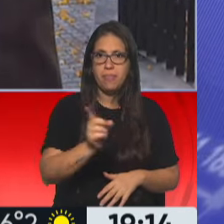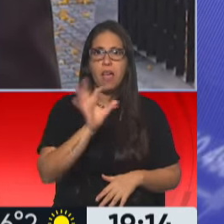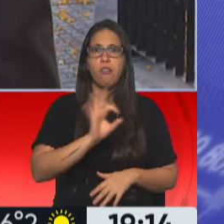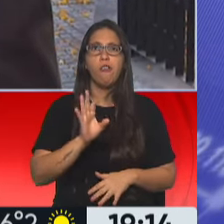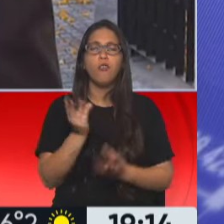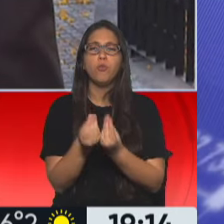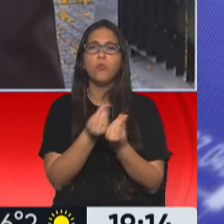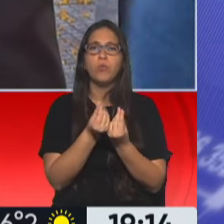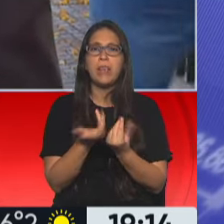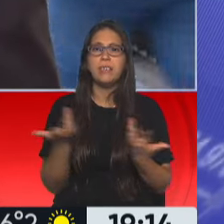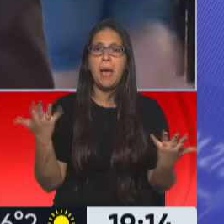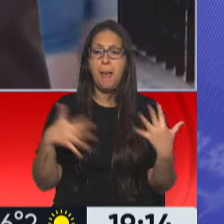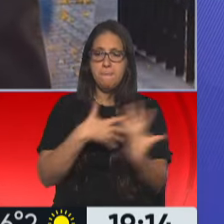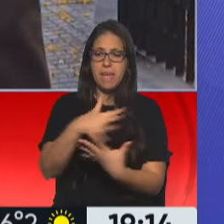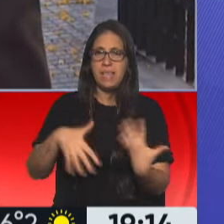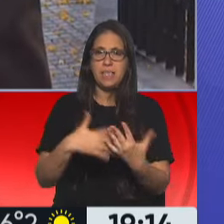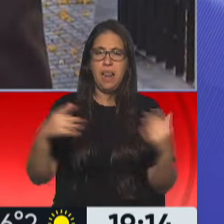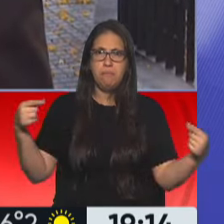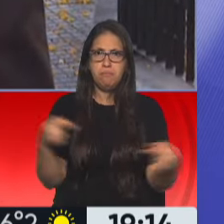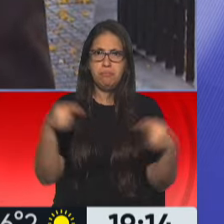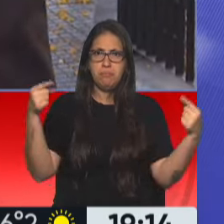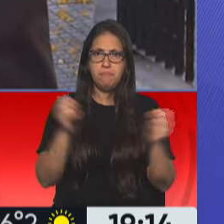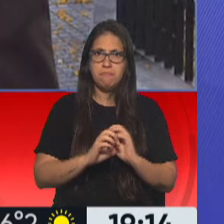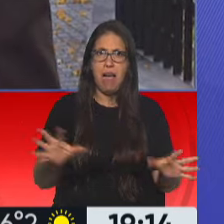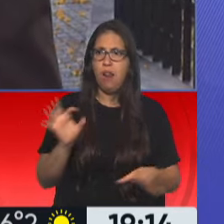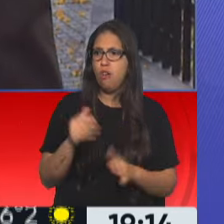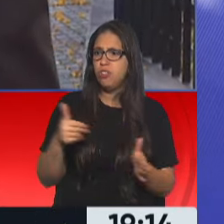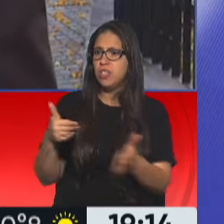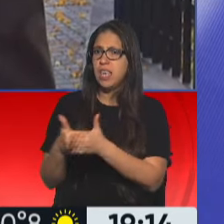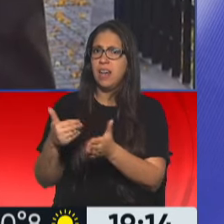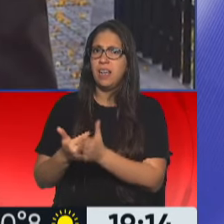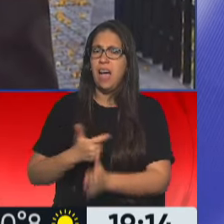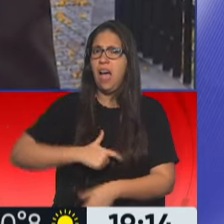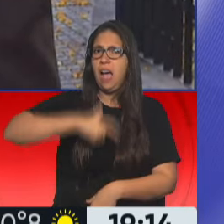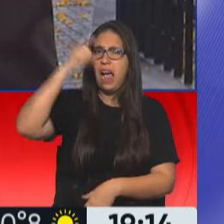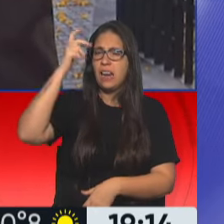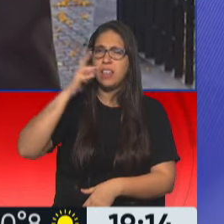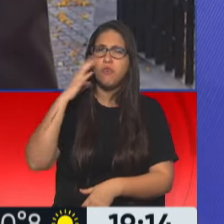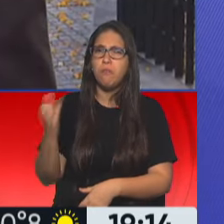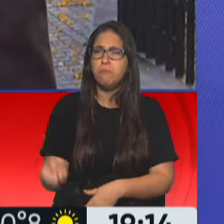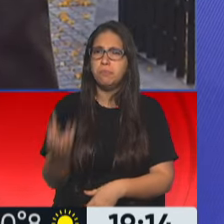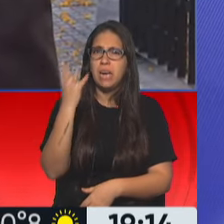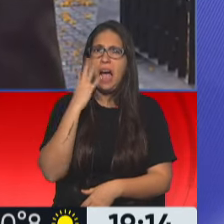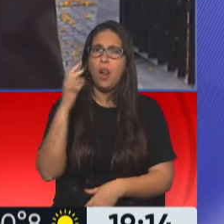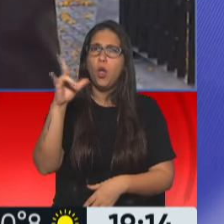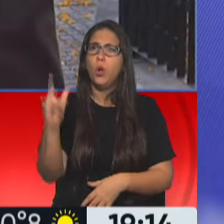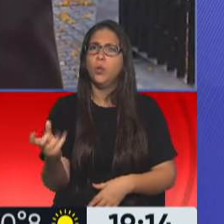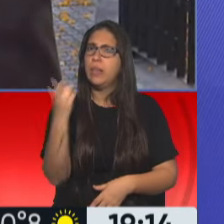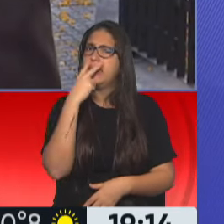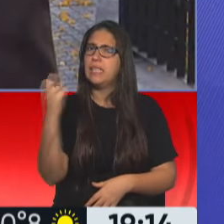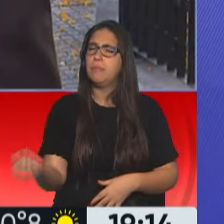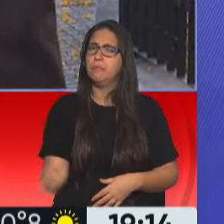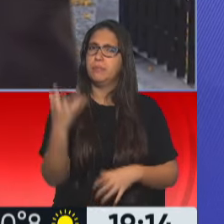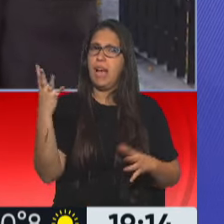un orden que no tiene que ir, estar cerca de una fuente caliente, cerca de una chispa eléctrica,